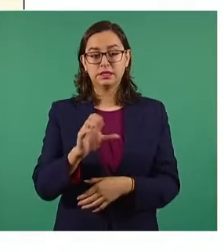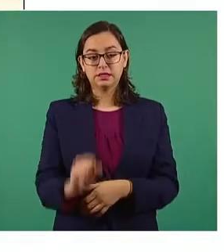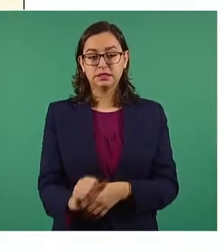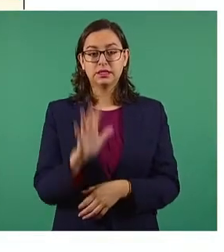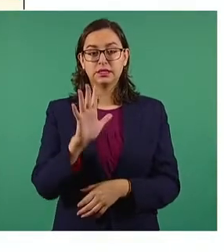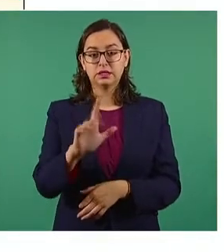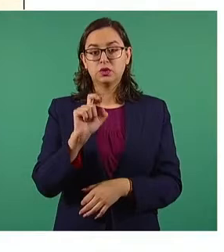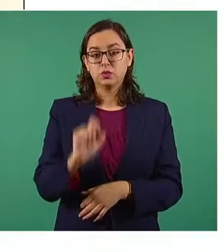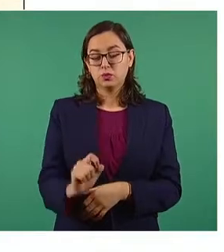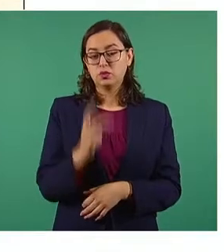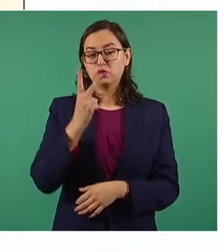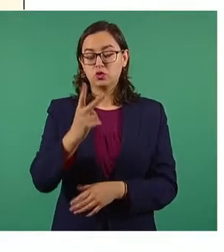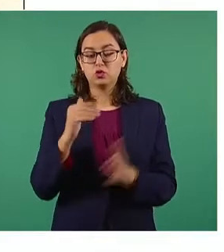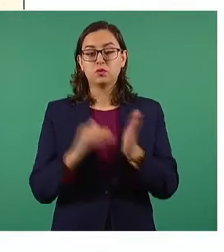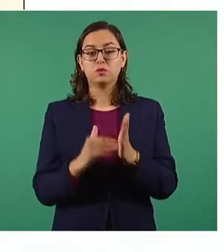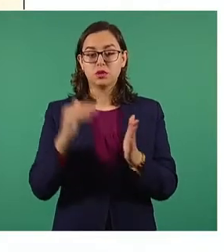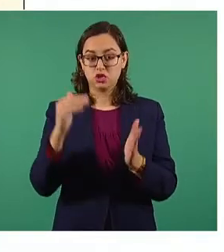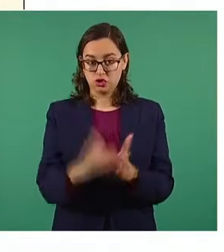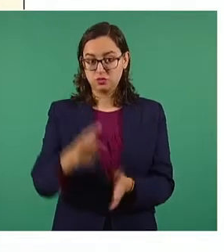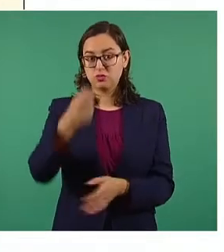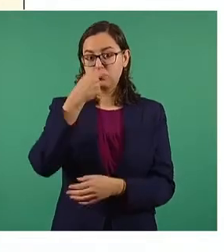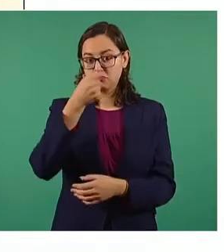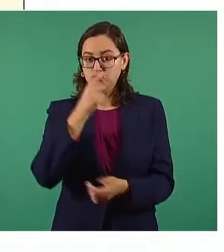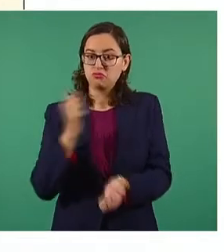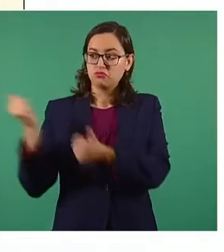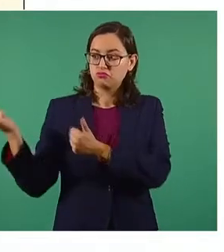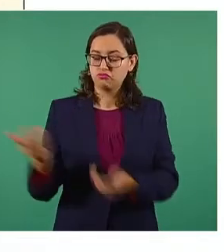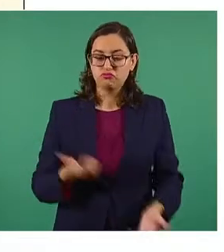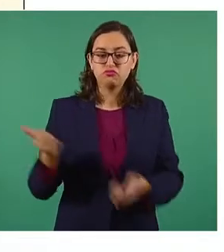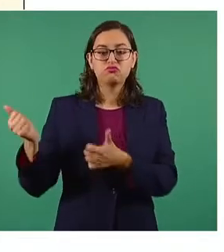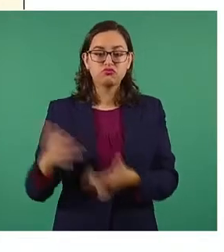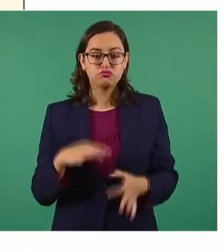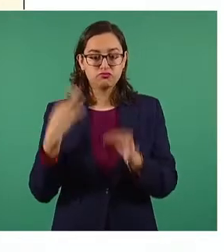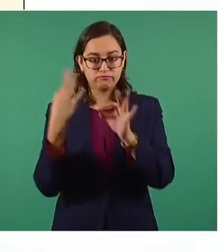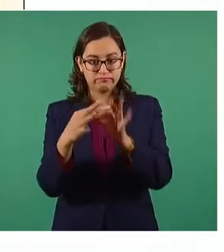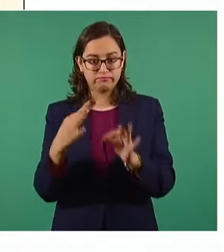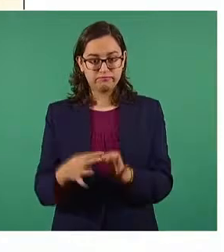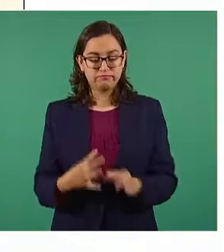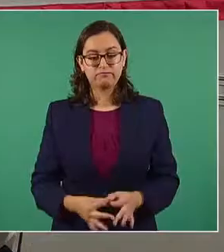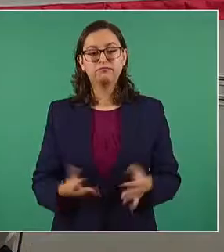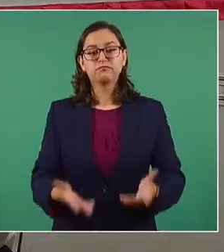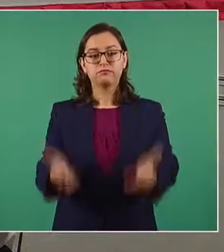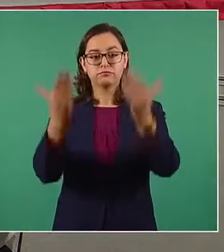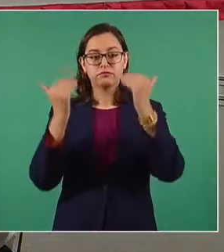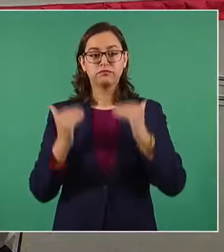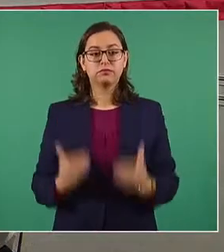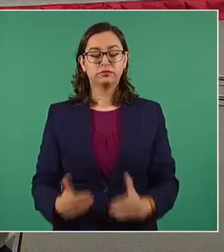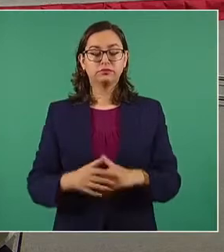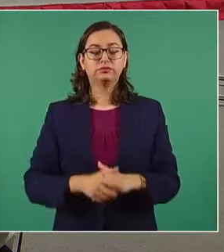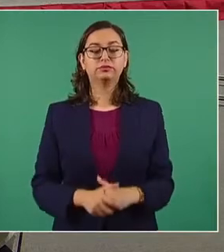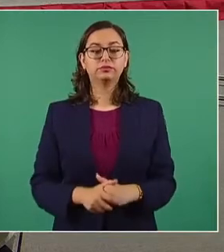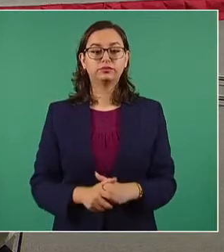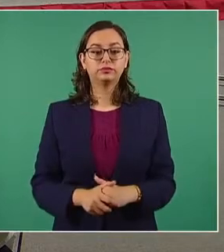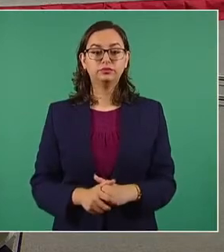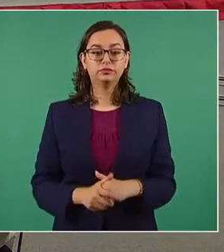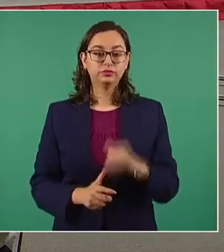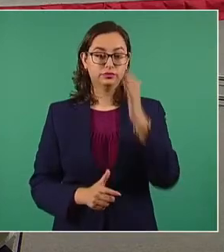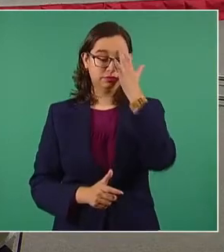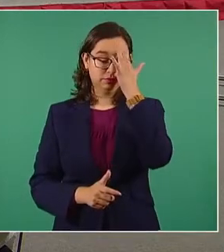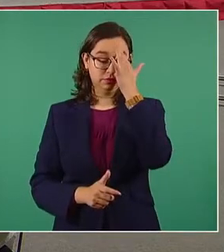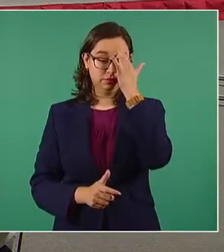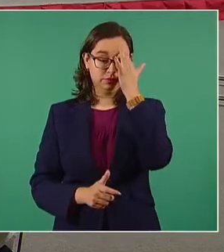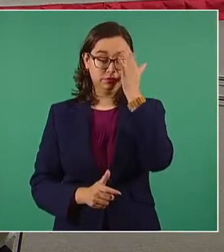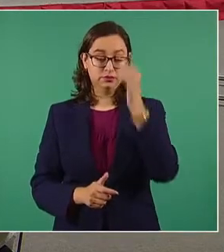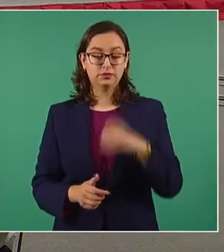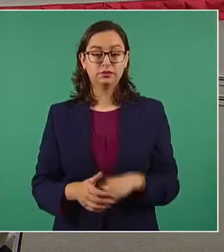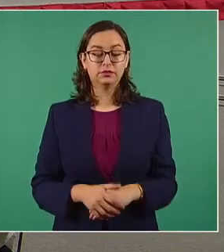65.2 millones de piezas al día de ayer. En la siguiente tabla se presentan las órdenes de